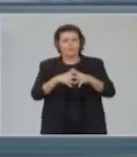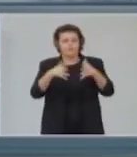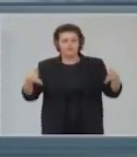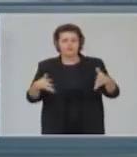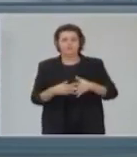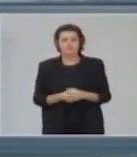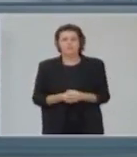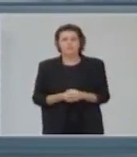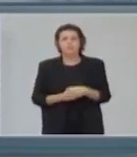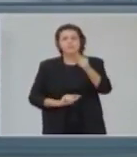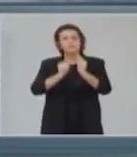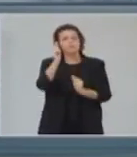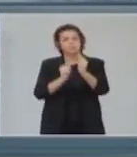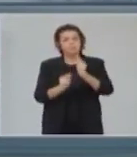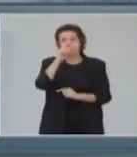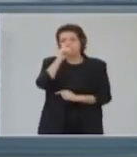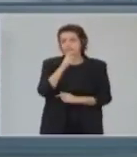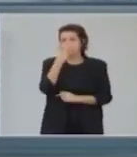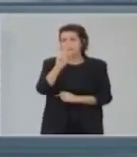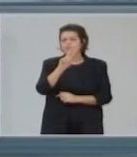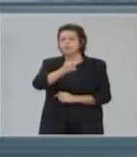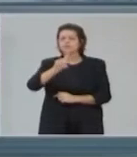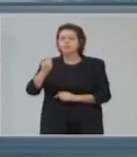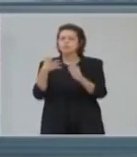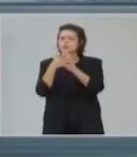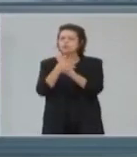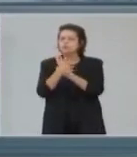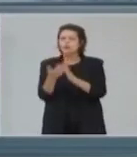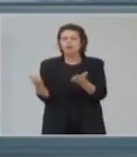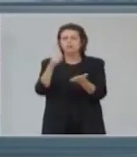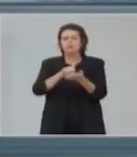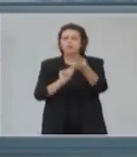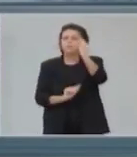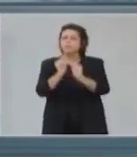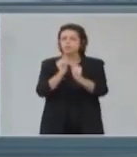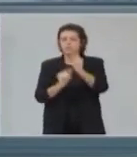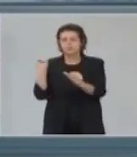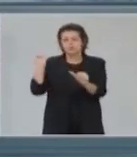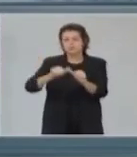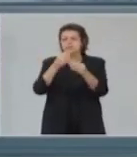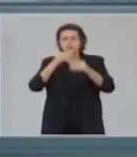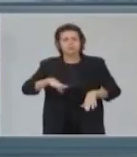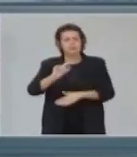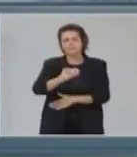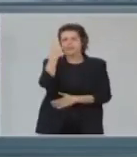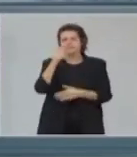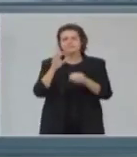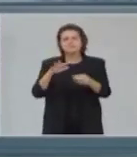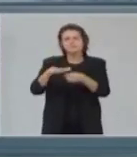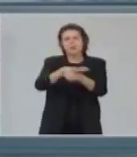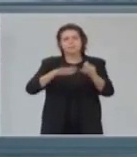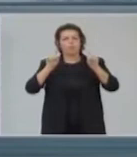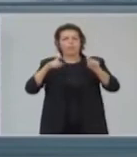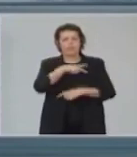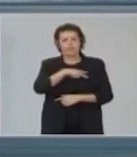Los presupuestos de 2021 son, de nuevo, los presupuestos más altos de la historia de educación en